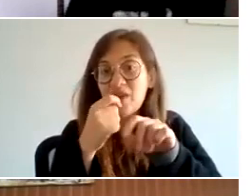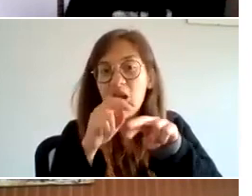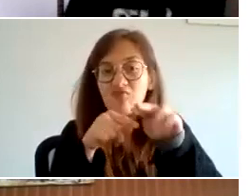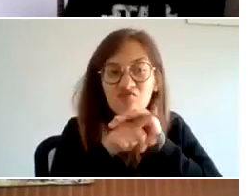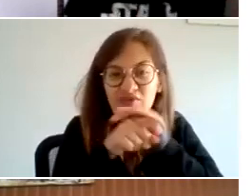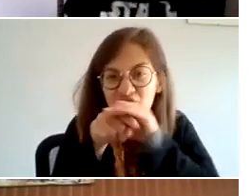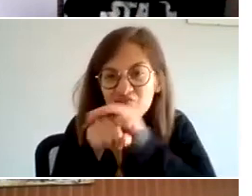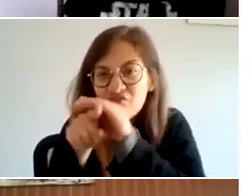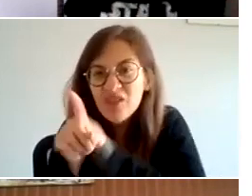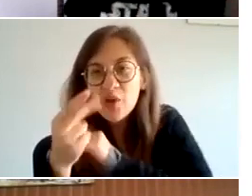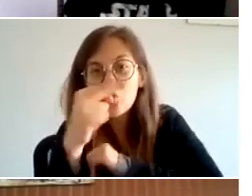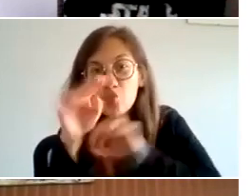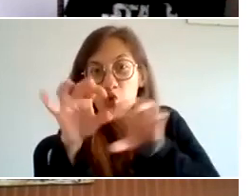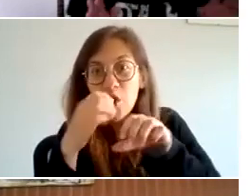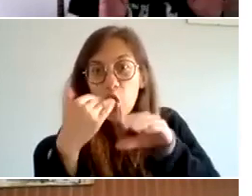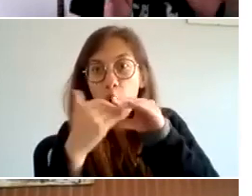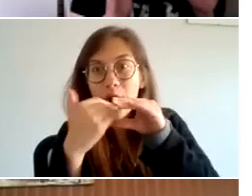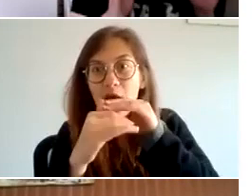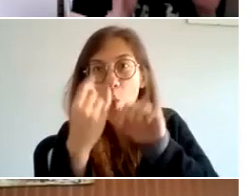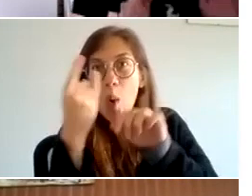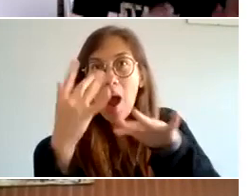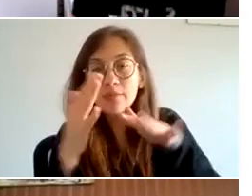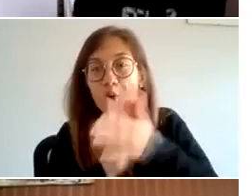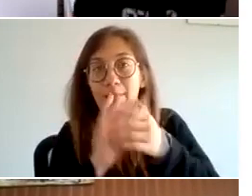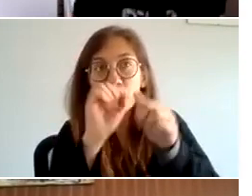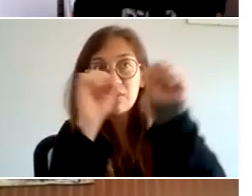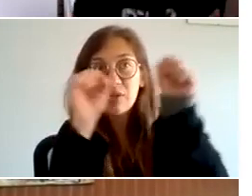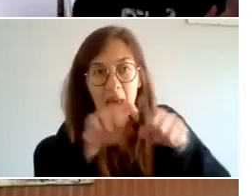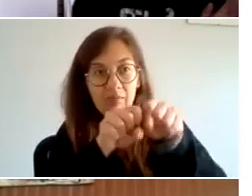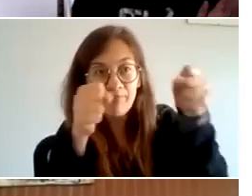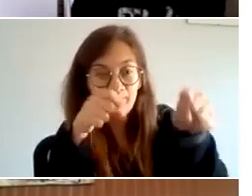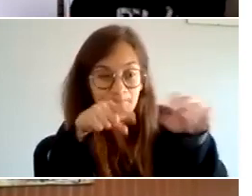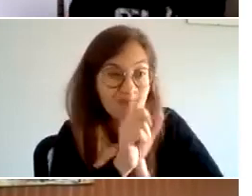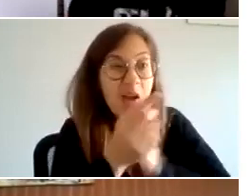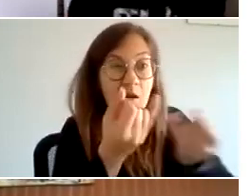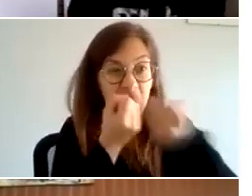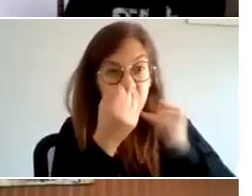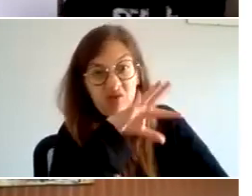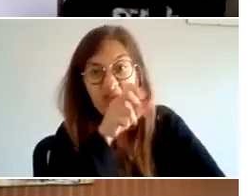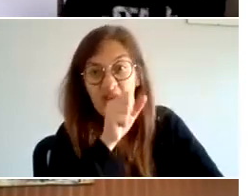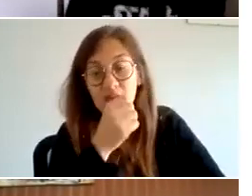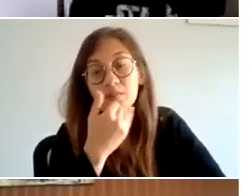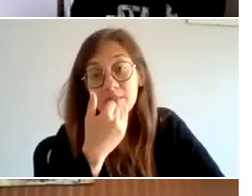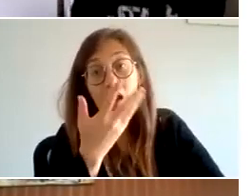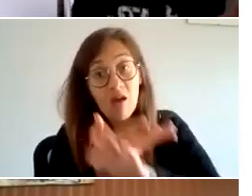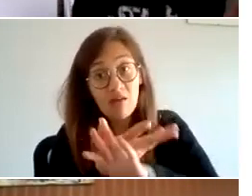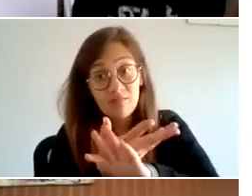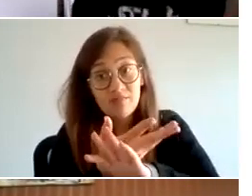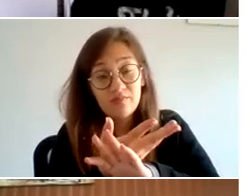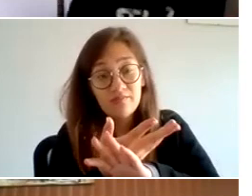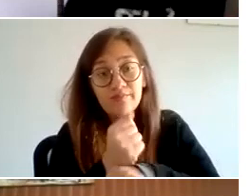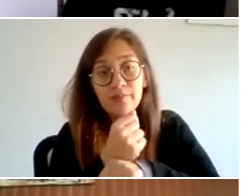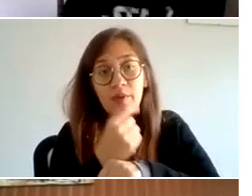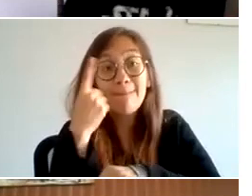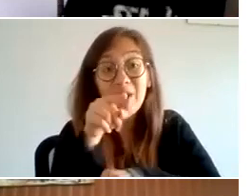cosa. Les quería mostrar alguna alternativa a Google que existen hoy en día, aparte de las comerciales como